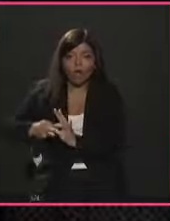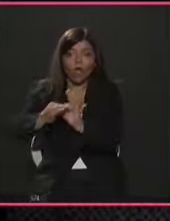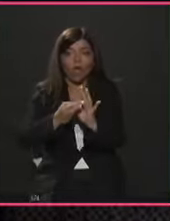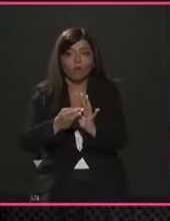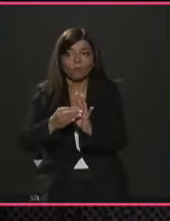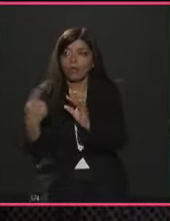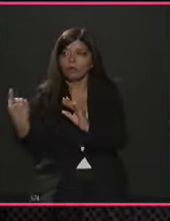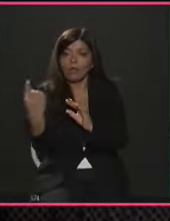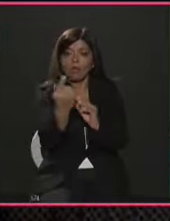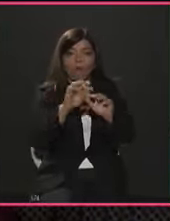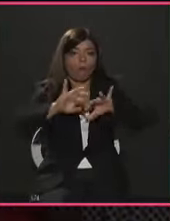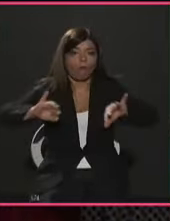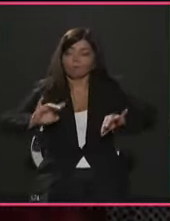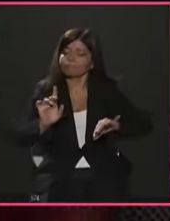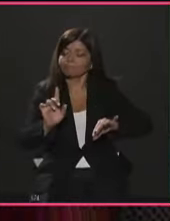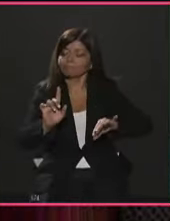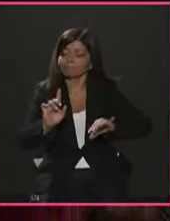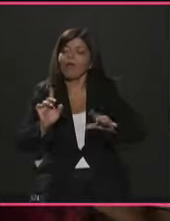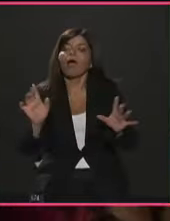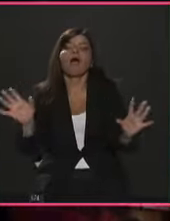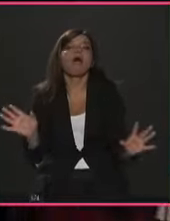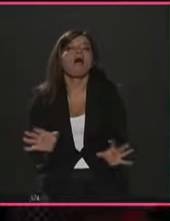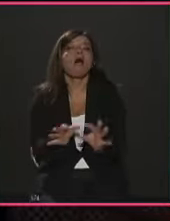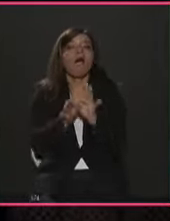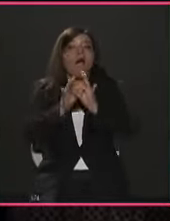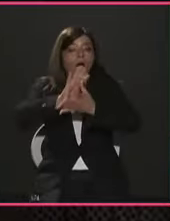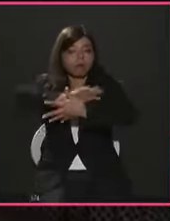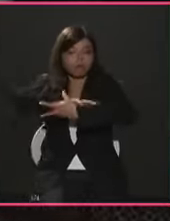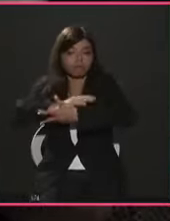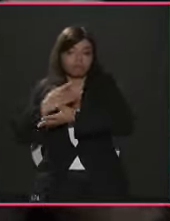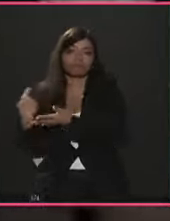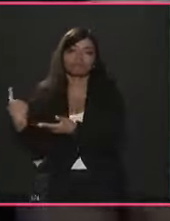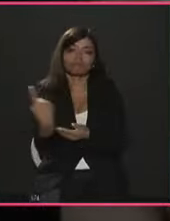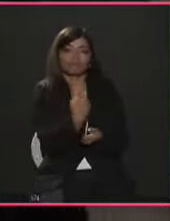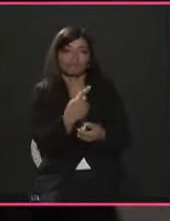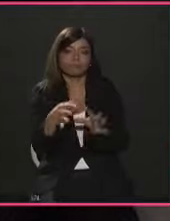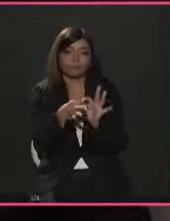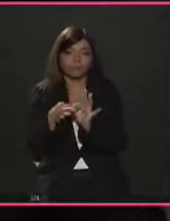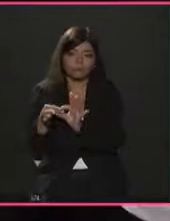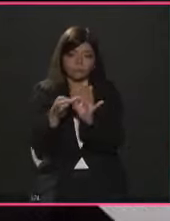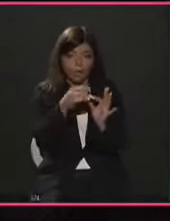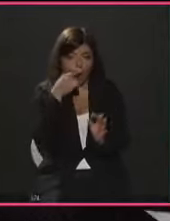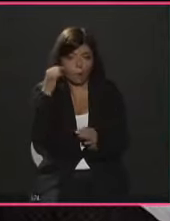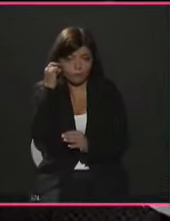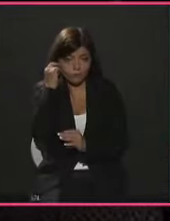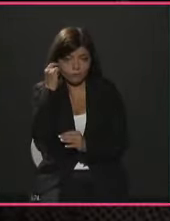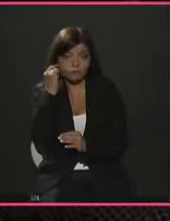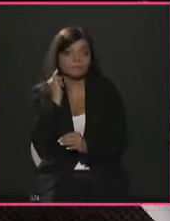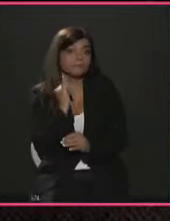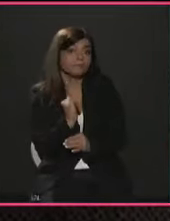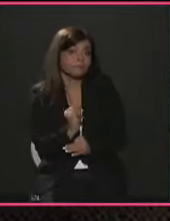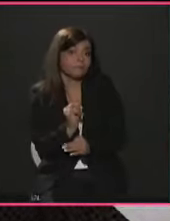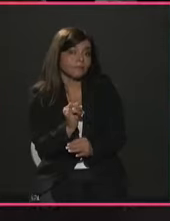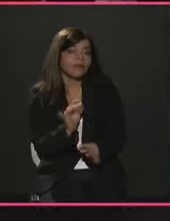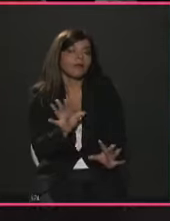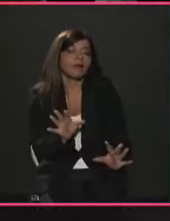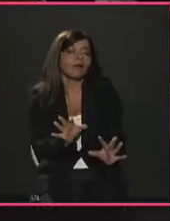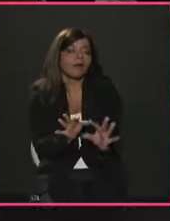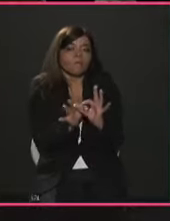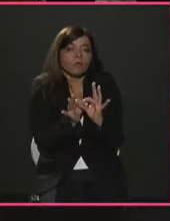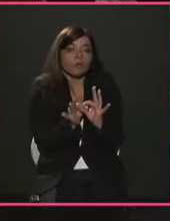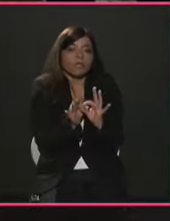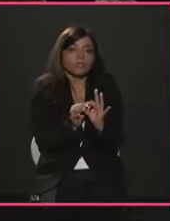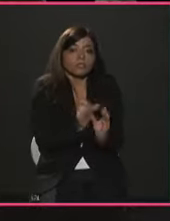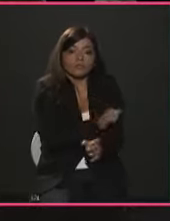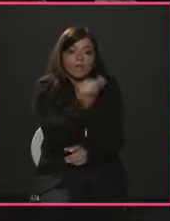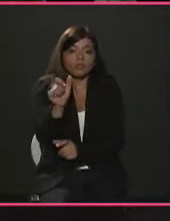distinto por sí solo no llega a Puerto y la única manera de llegar a Puerto es todos juntos y todas juntos Claro porque finalmente la vinculación de todos esos